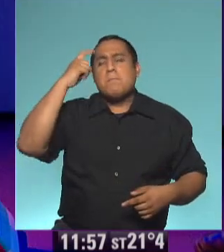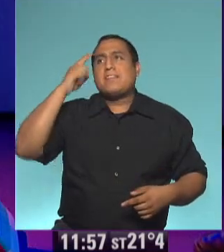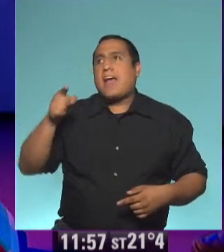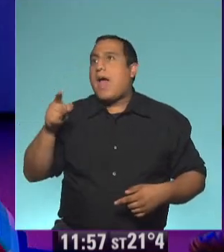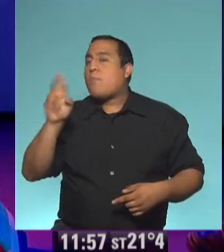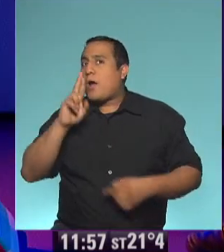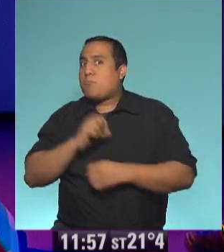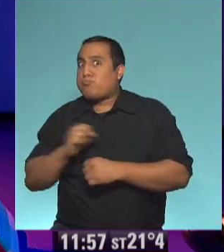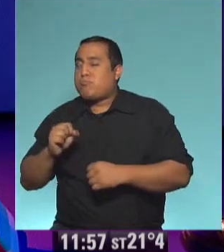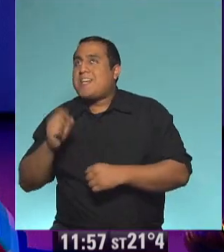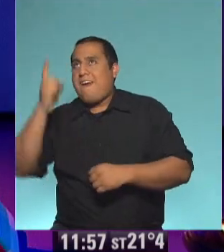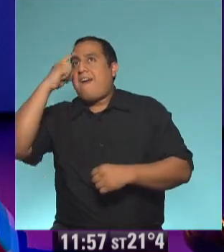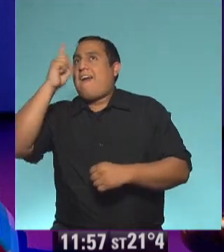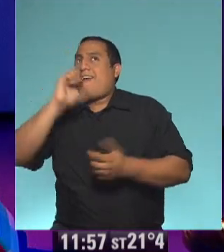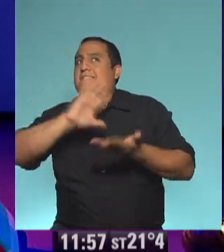venganza de la gorda?